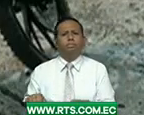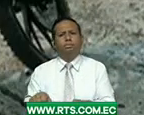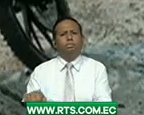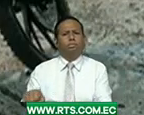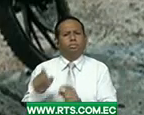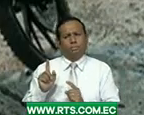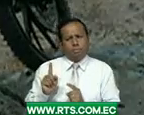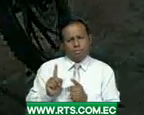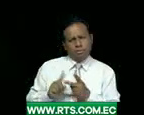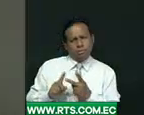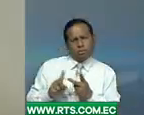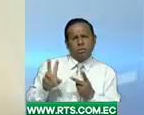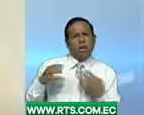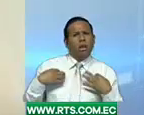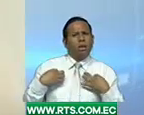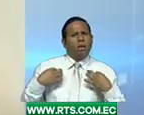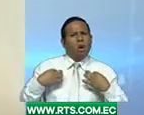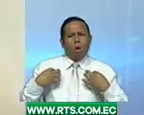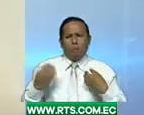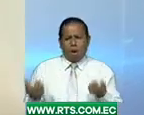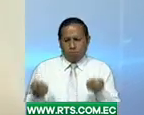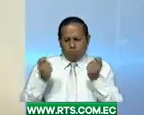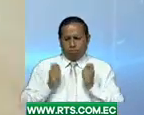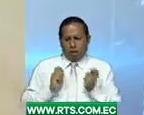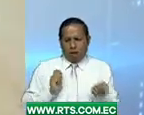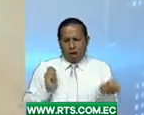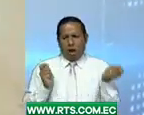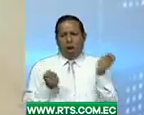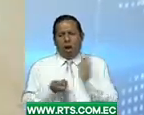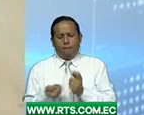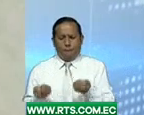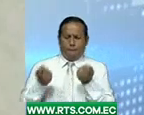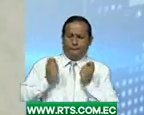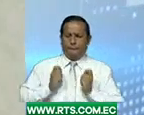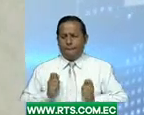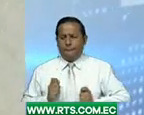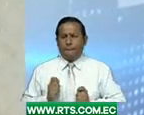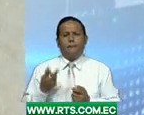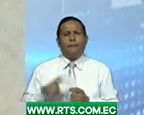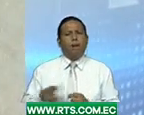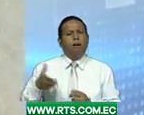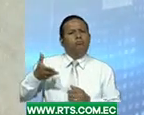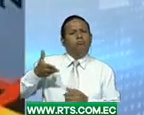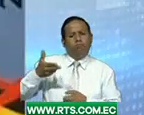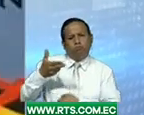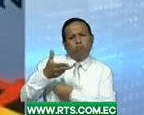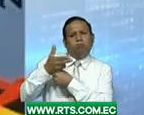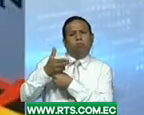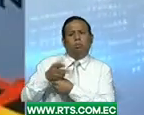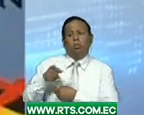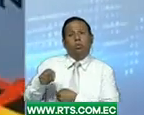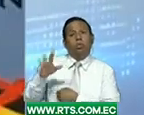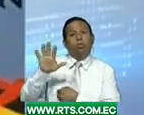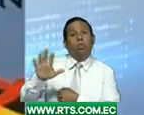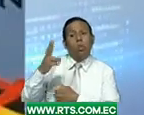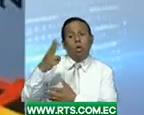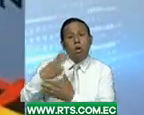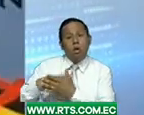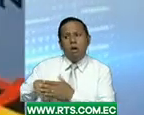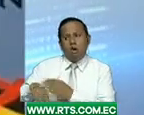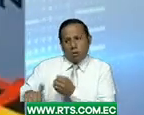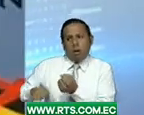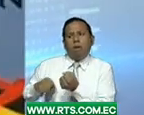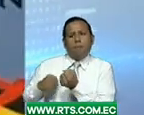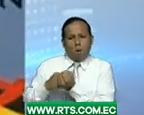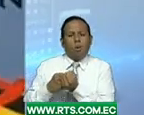trasladaban, prendas que habrían utilizado al momento de cometer los robos y municiones. Al parecer, un hijo de la fémina también sería